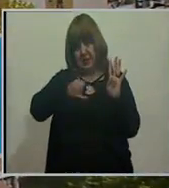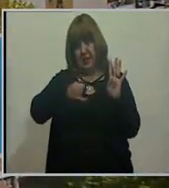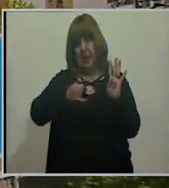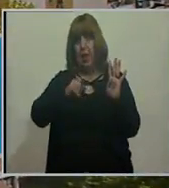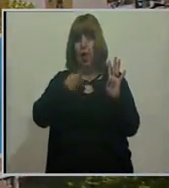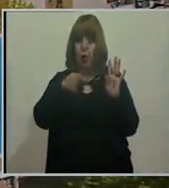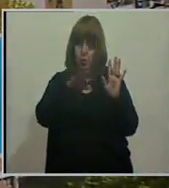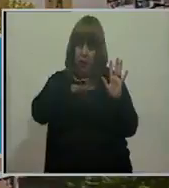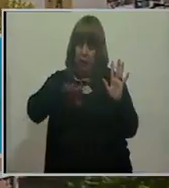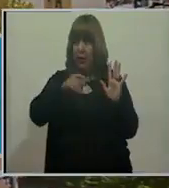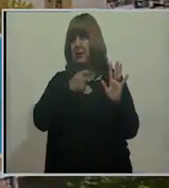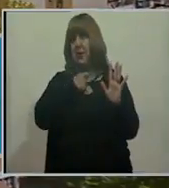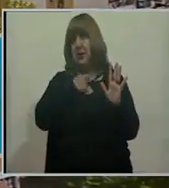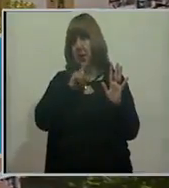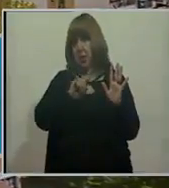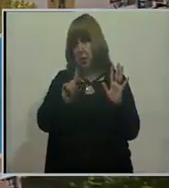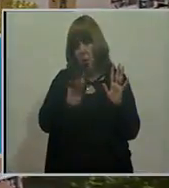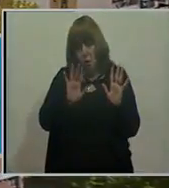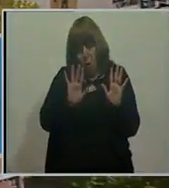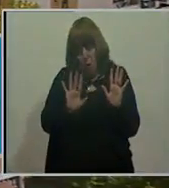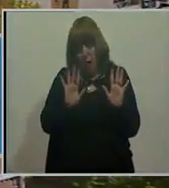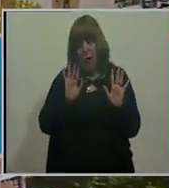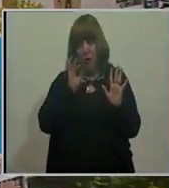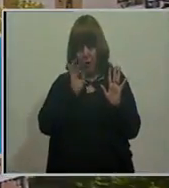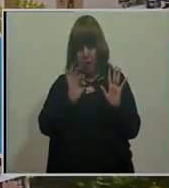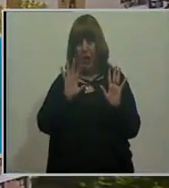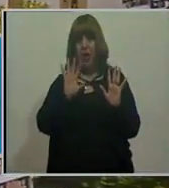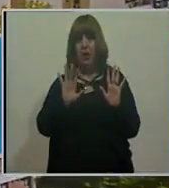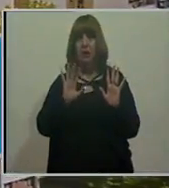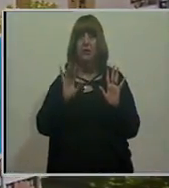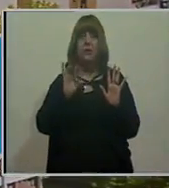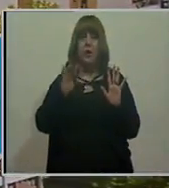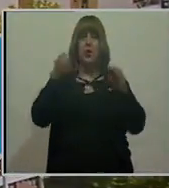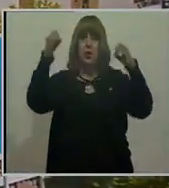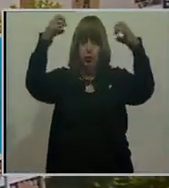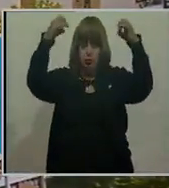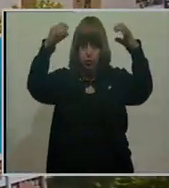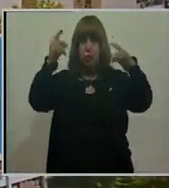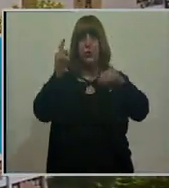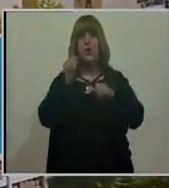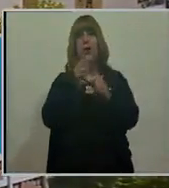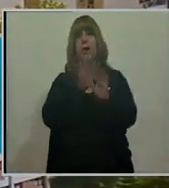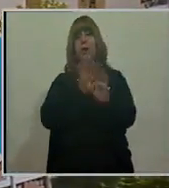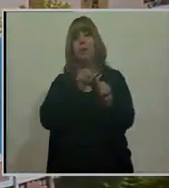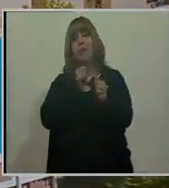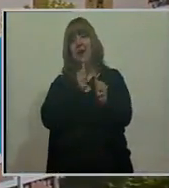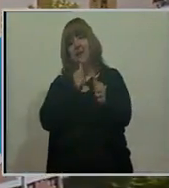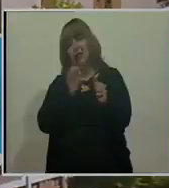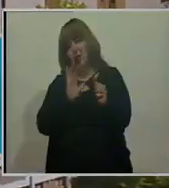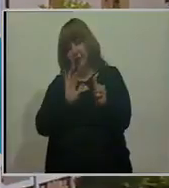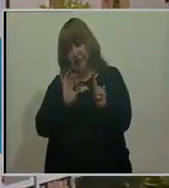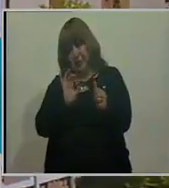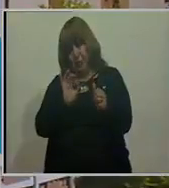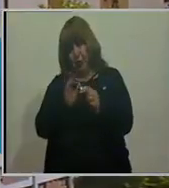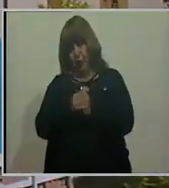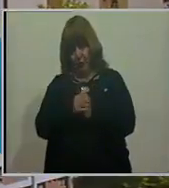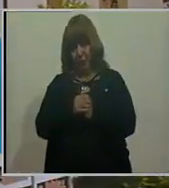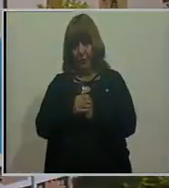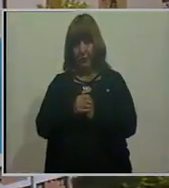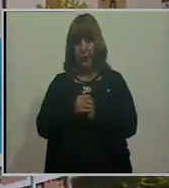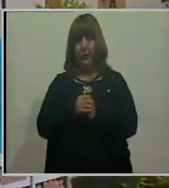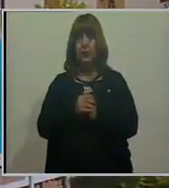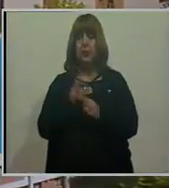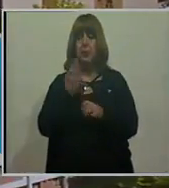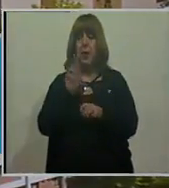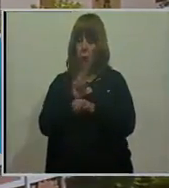conformes por el momento. Una medida que permite que no exista tanto vandalismo y siempre recomendar lo mismo, ¿no? Hay que cuidar los espacios